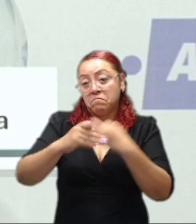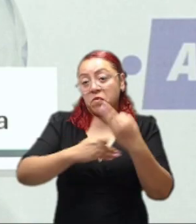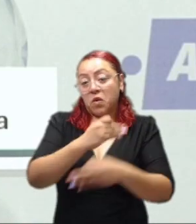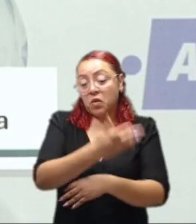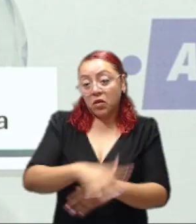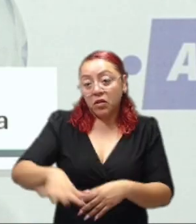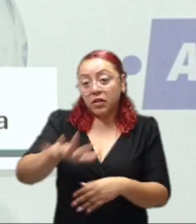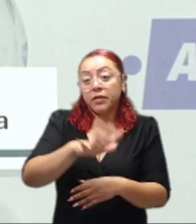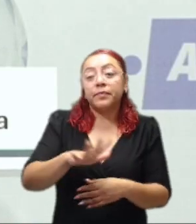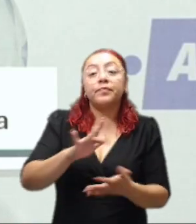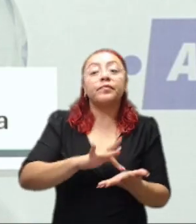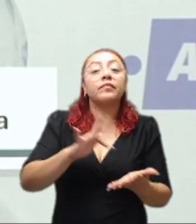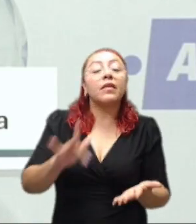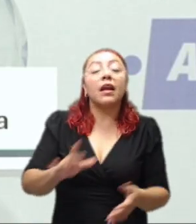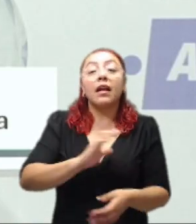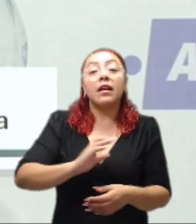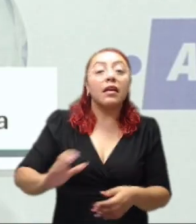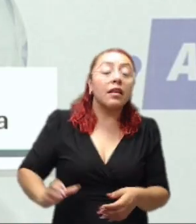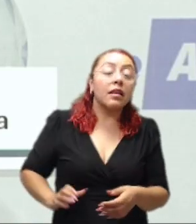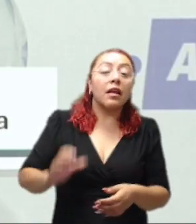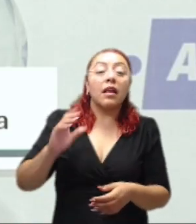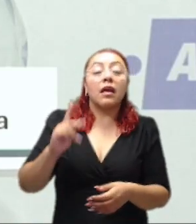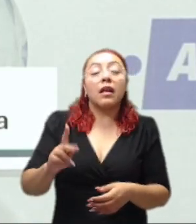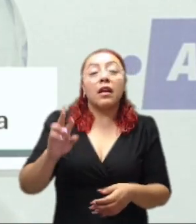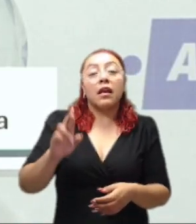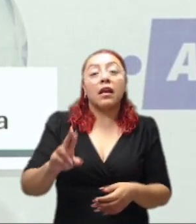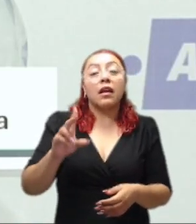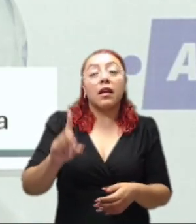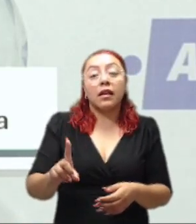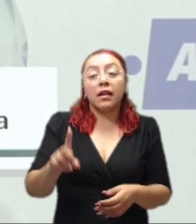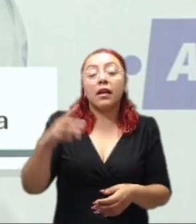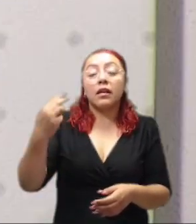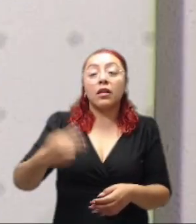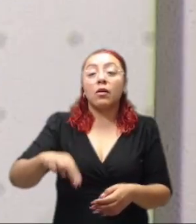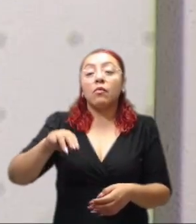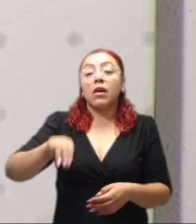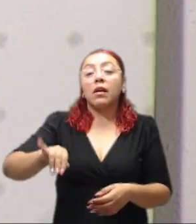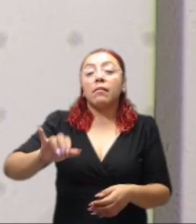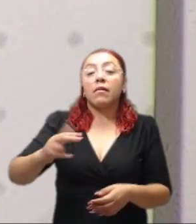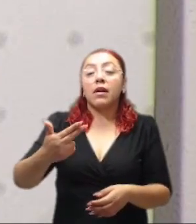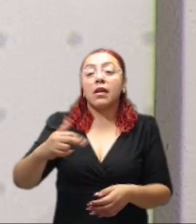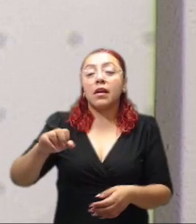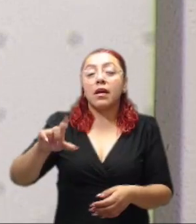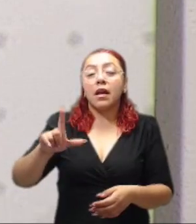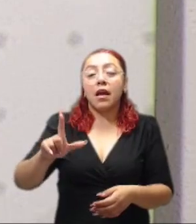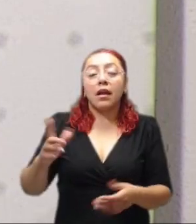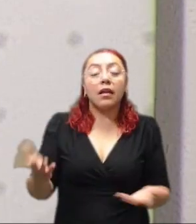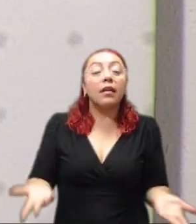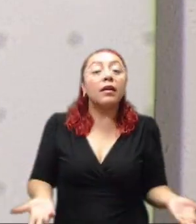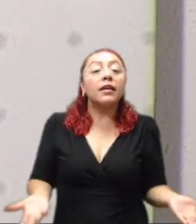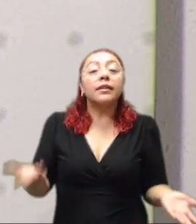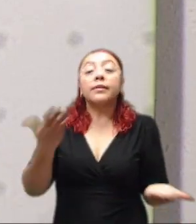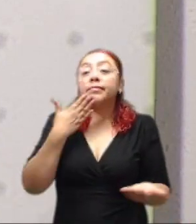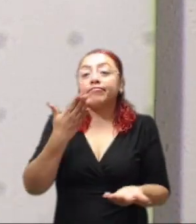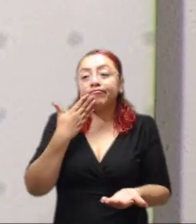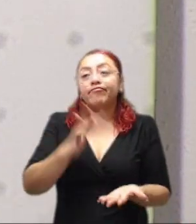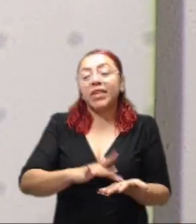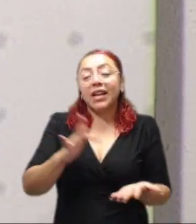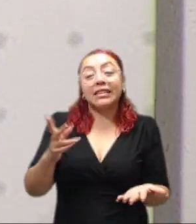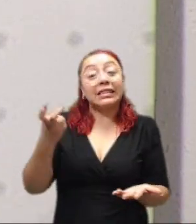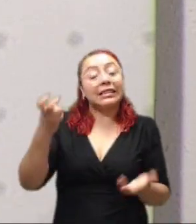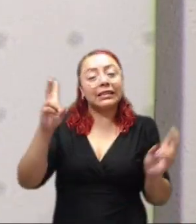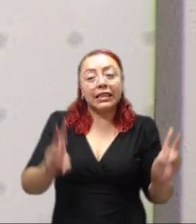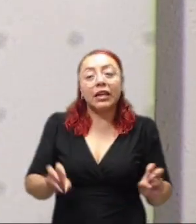partido de la Revolución democrática Miguel Ángel Montiel tiene usted la palabra Muchas gracias Pues sí es el tema más